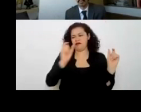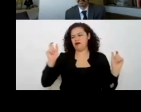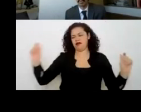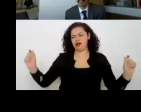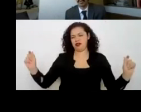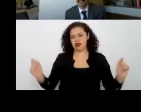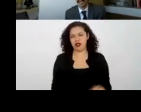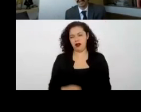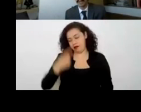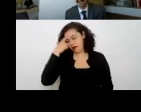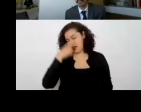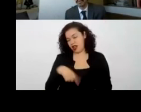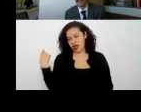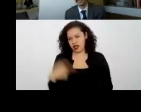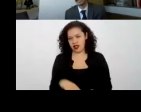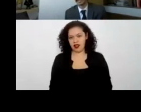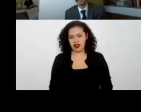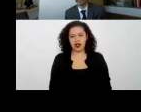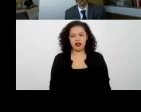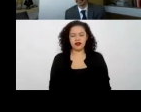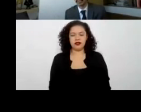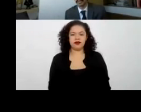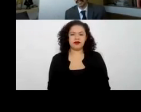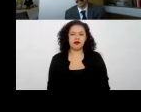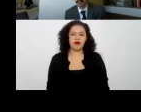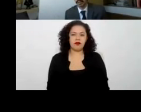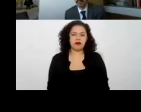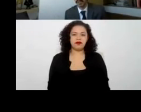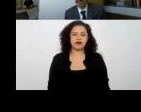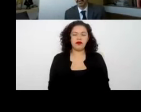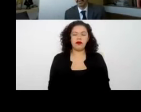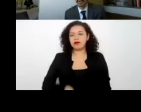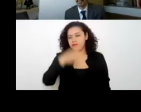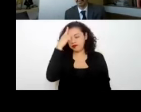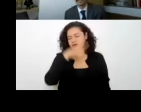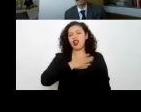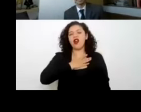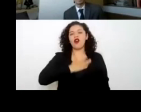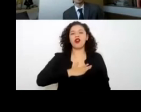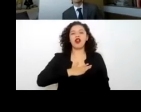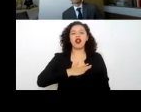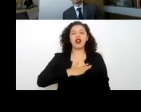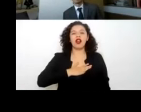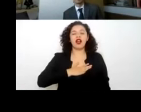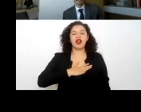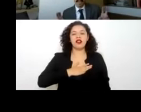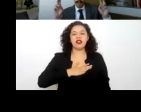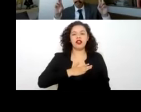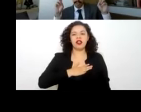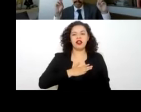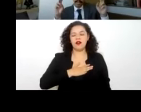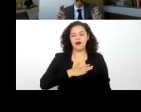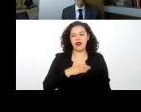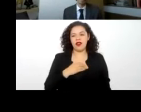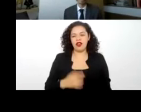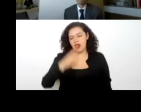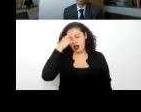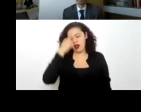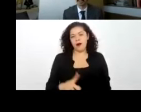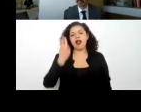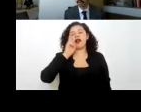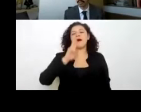el propósito de llegar a una integración o justificación con la cual se le dé esta apariencia